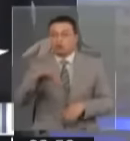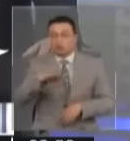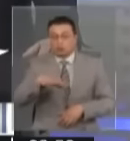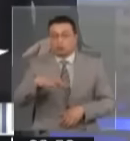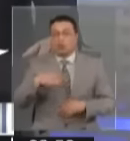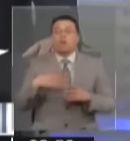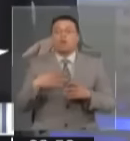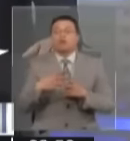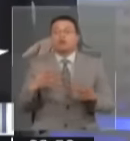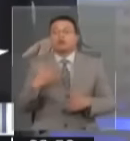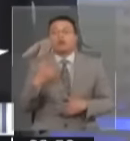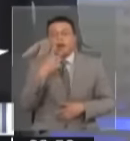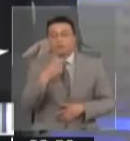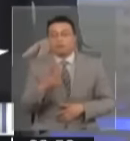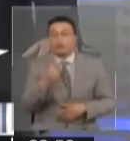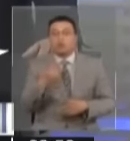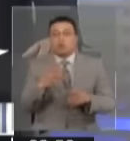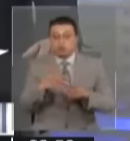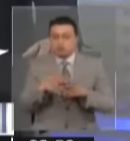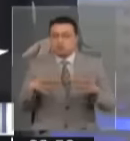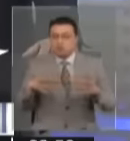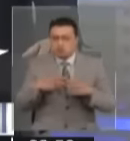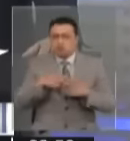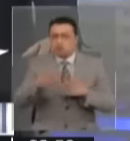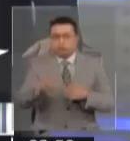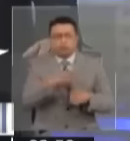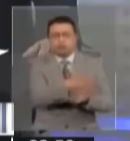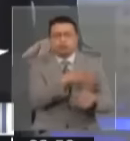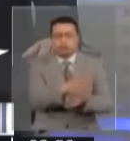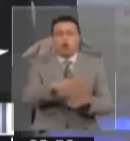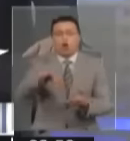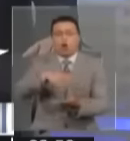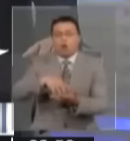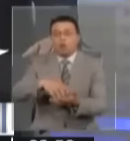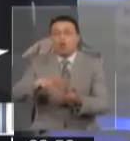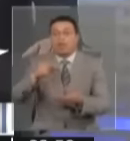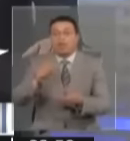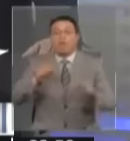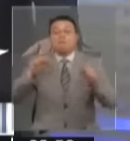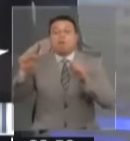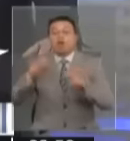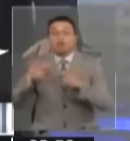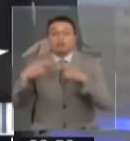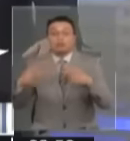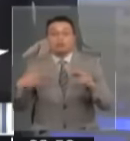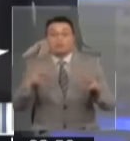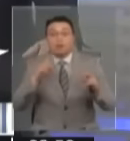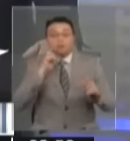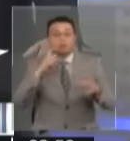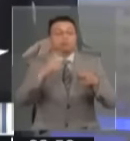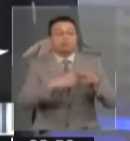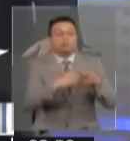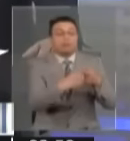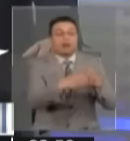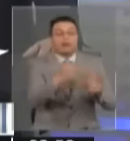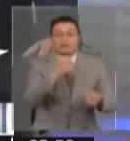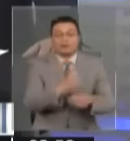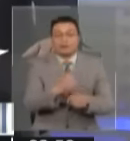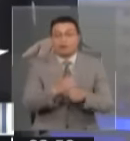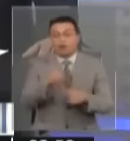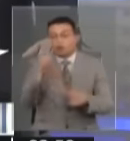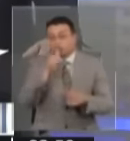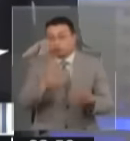sobremanera porque vemos que hay un desembarco, ¿cierto? Luego en las comunas de los operadores políticos y de quienes, ¿cierto?, trabajan, digamos, y hacen el trabajo sucio,